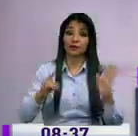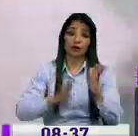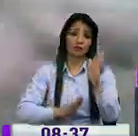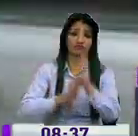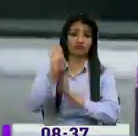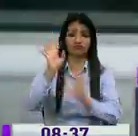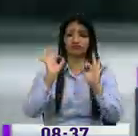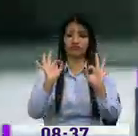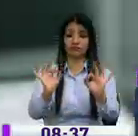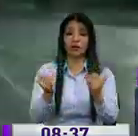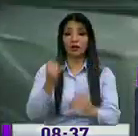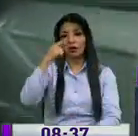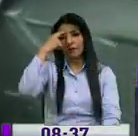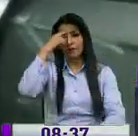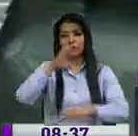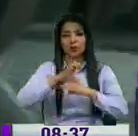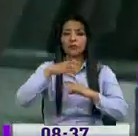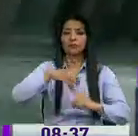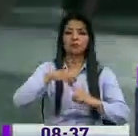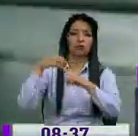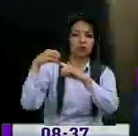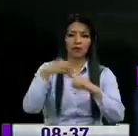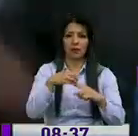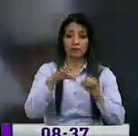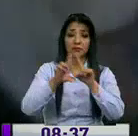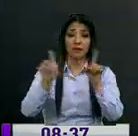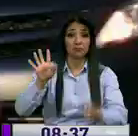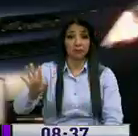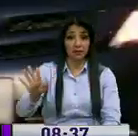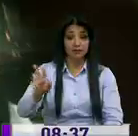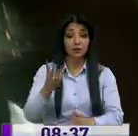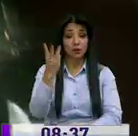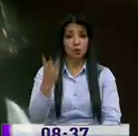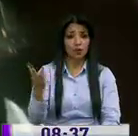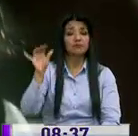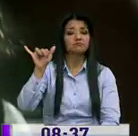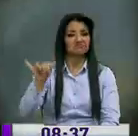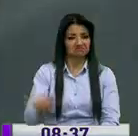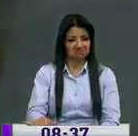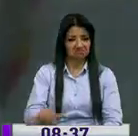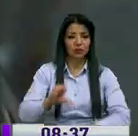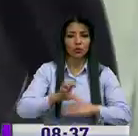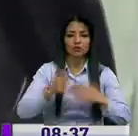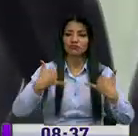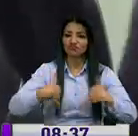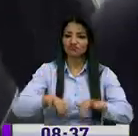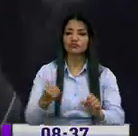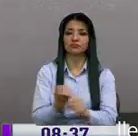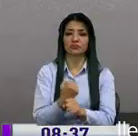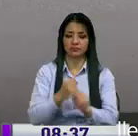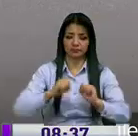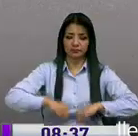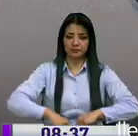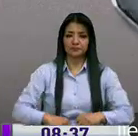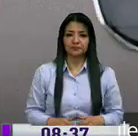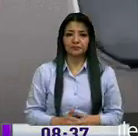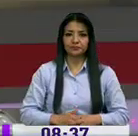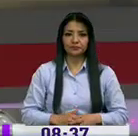las prioridades del gobierno nacional y plataformas como estas deben quedarse. En Quito informó Andrea